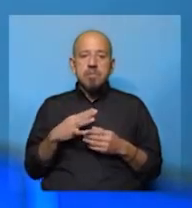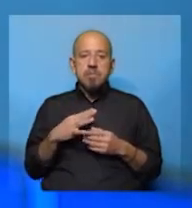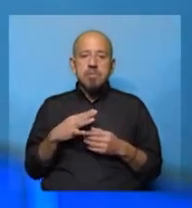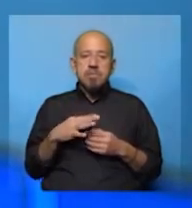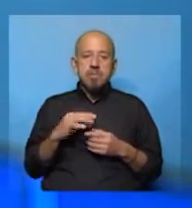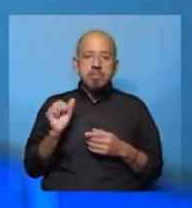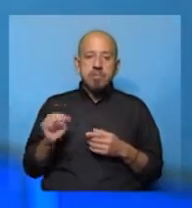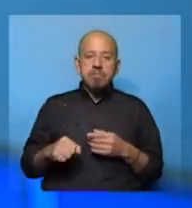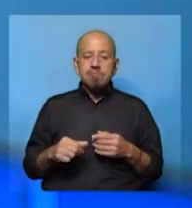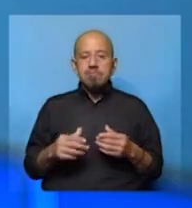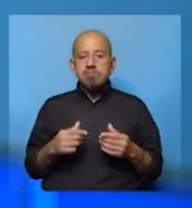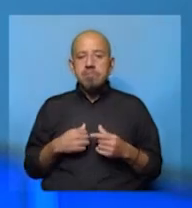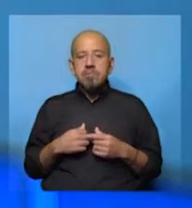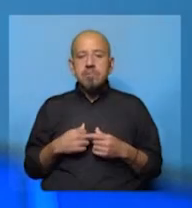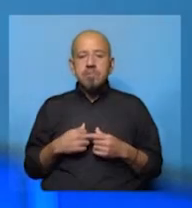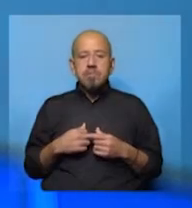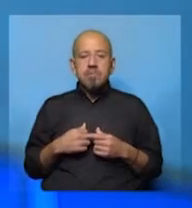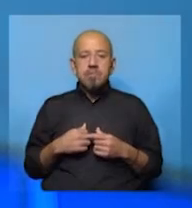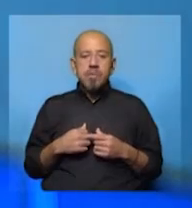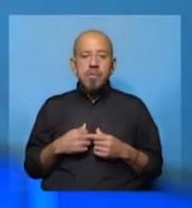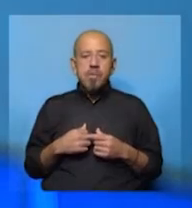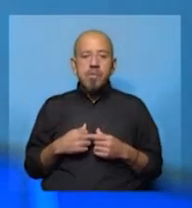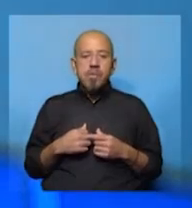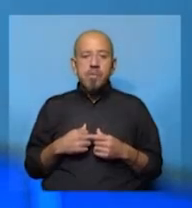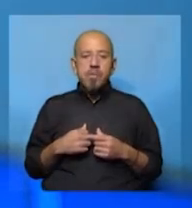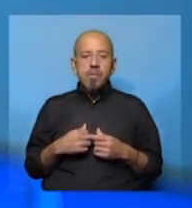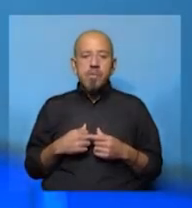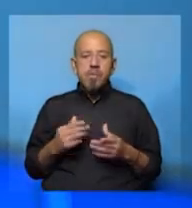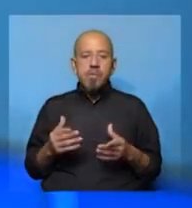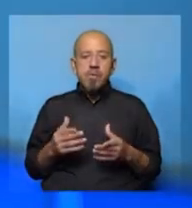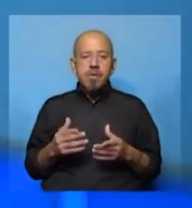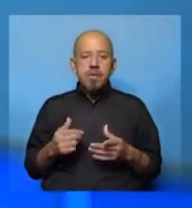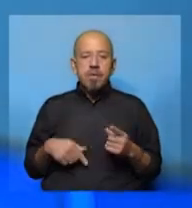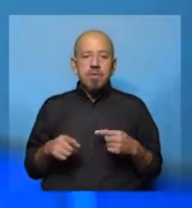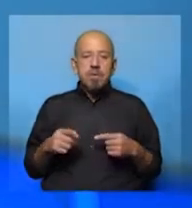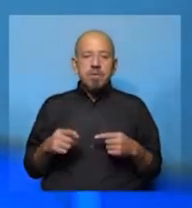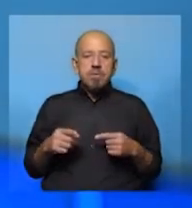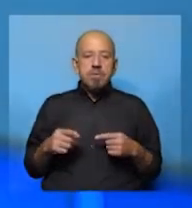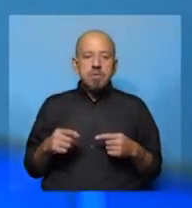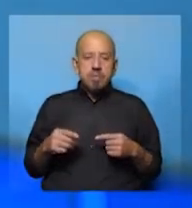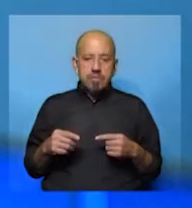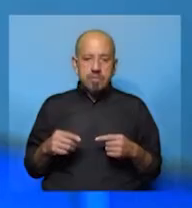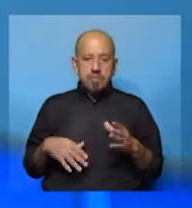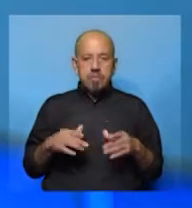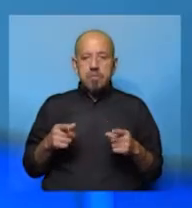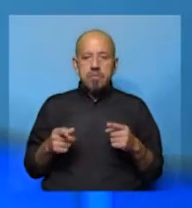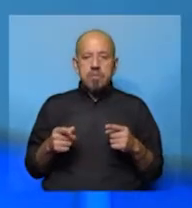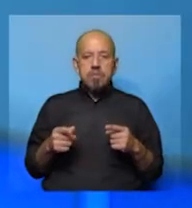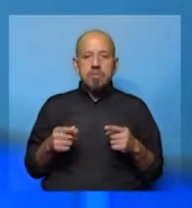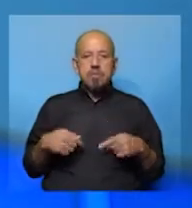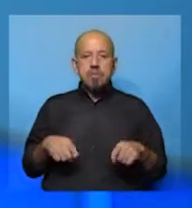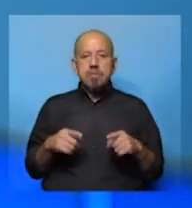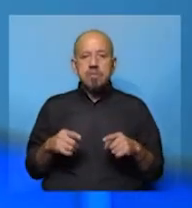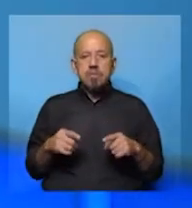muchas veces este yo escuché eh Como crítica que quienes estuvimos en la gestión pasada decíamos Bueno